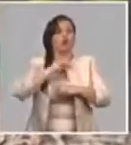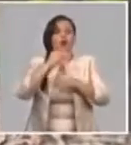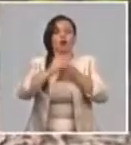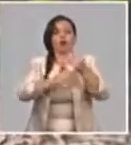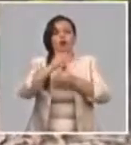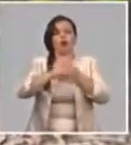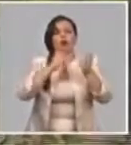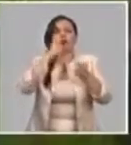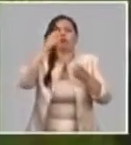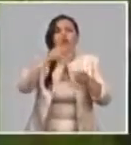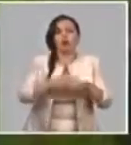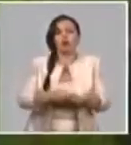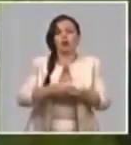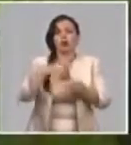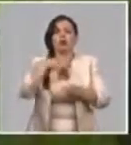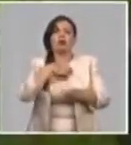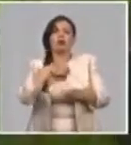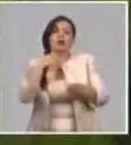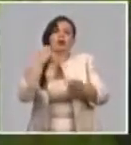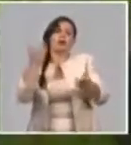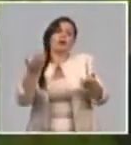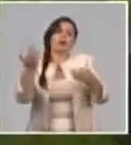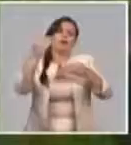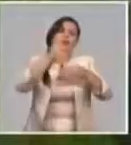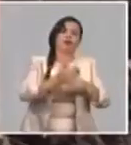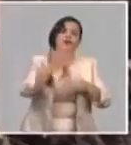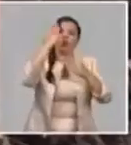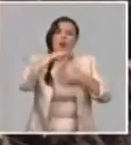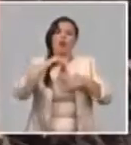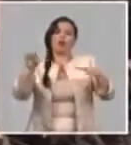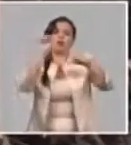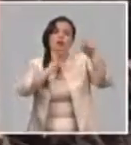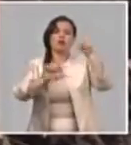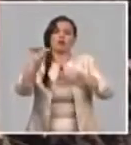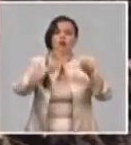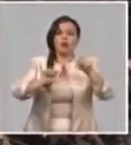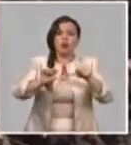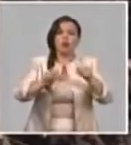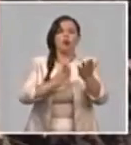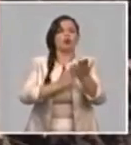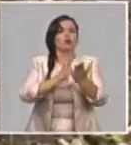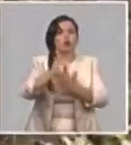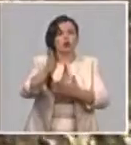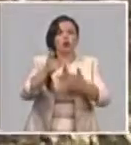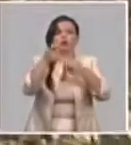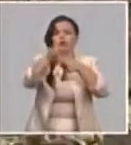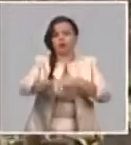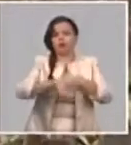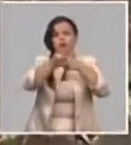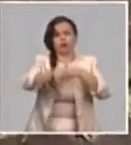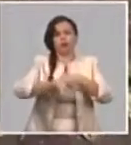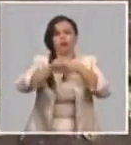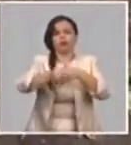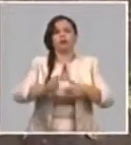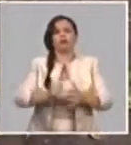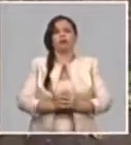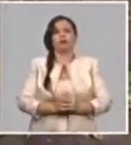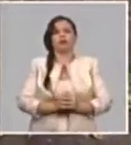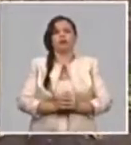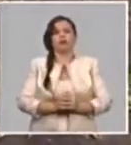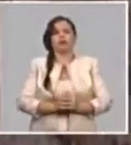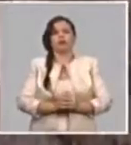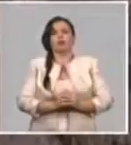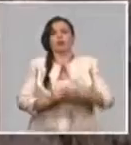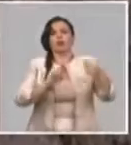y limitaciones de productos químicos, no dejar de producir la tierra. Sobre todo aquellos cultivos de ciclo corto que dan